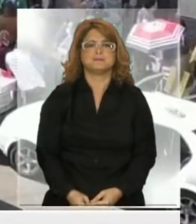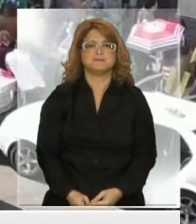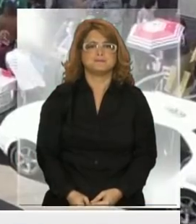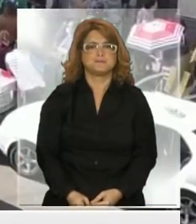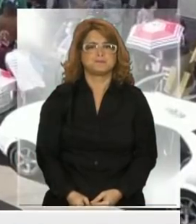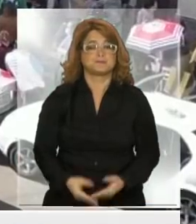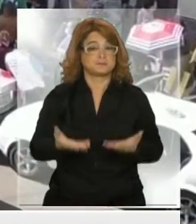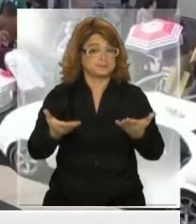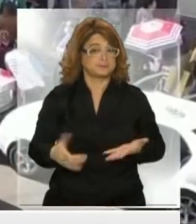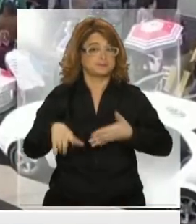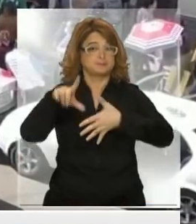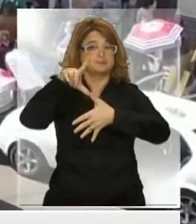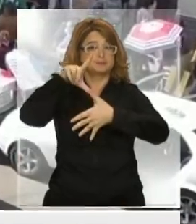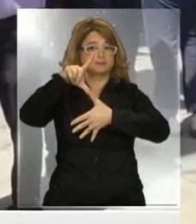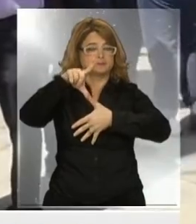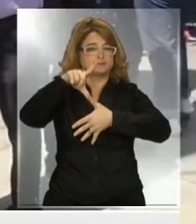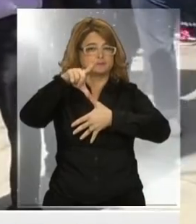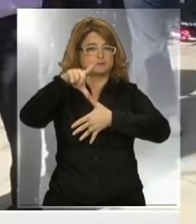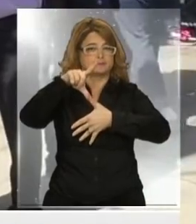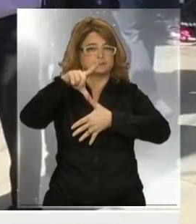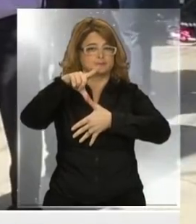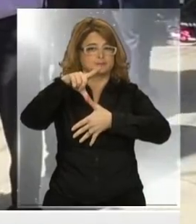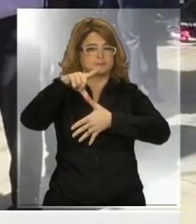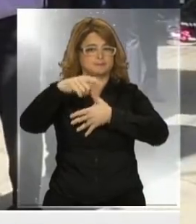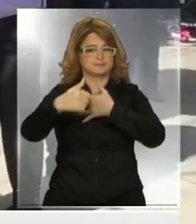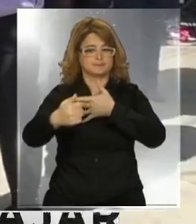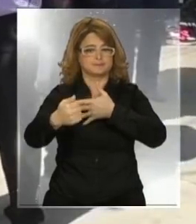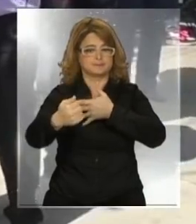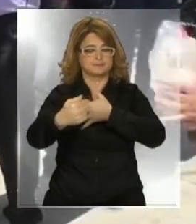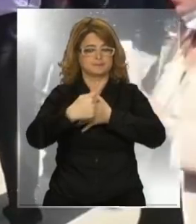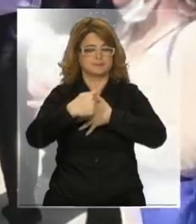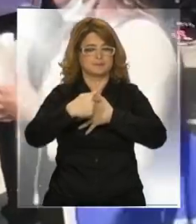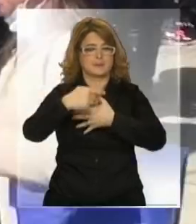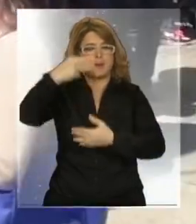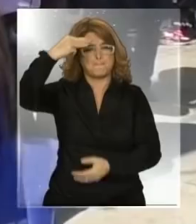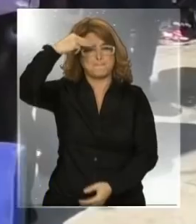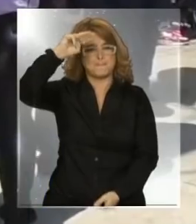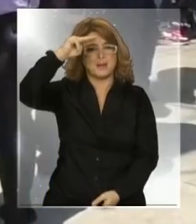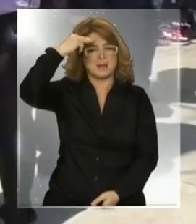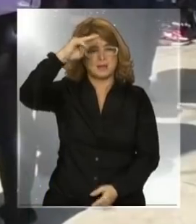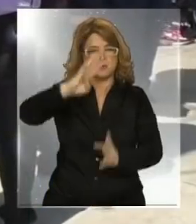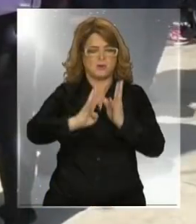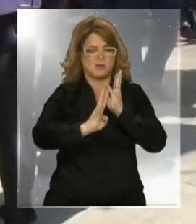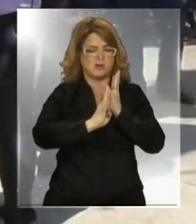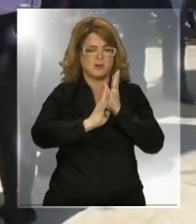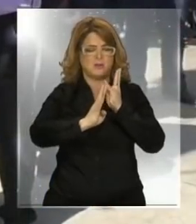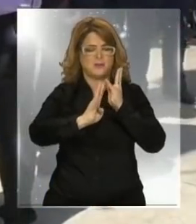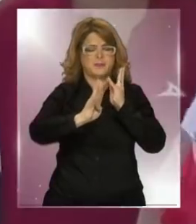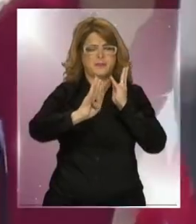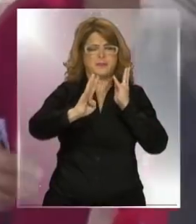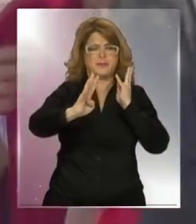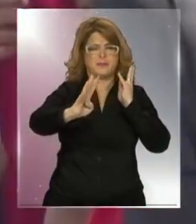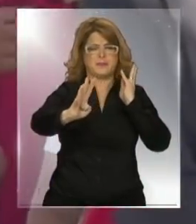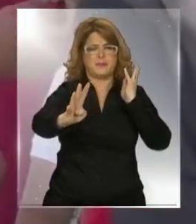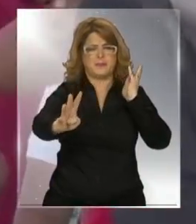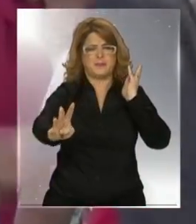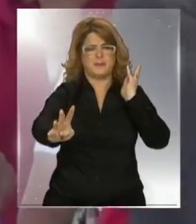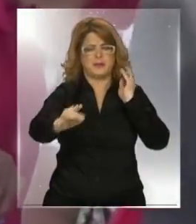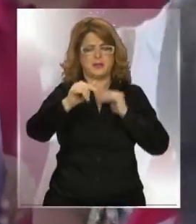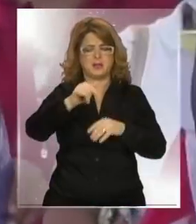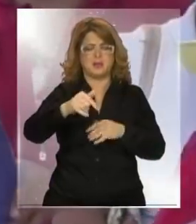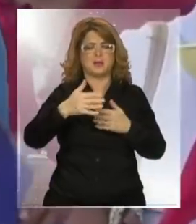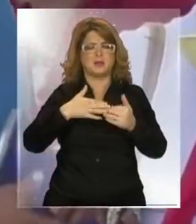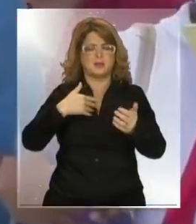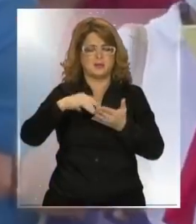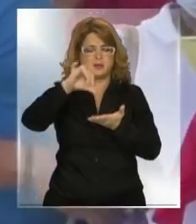Volvemos al continente americano, específicamente a México, porque mire las largas filas que se formaron en la capital y